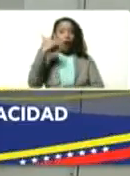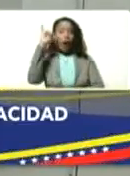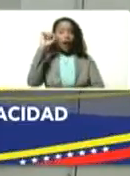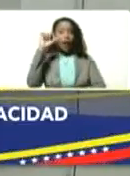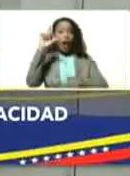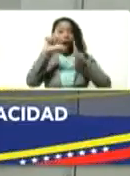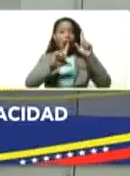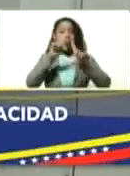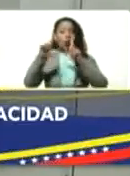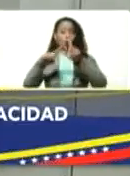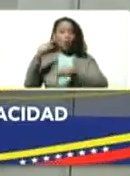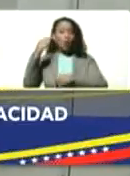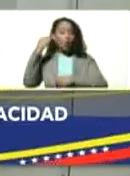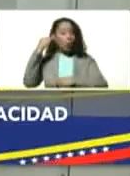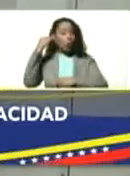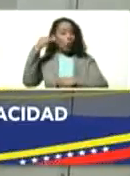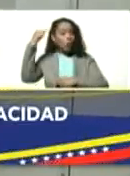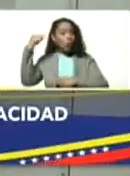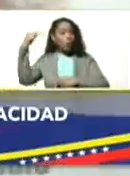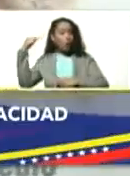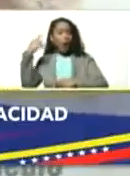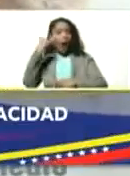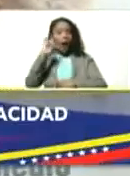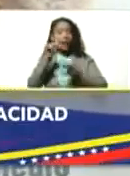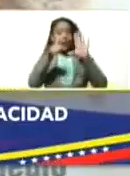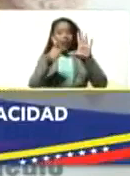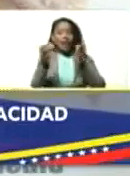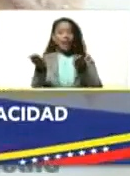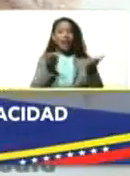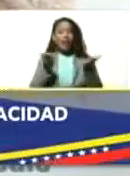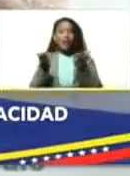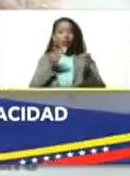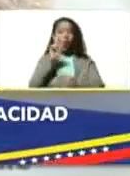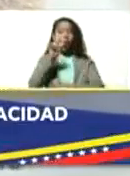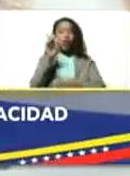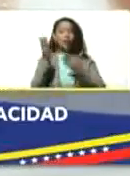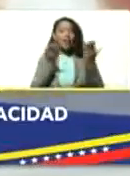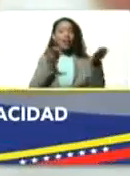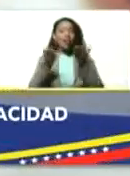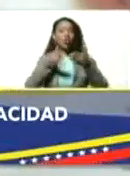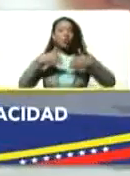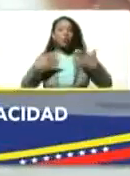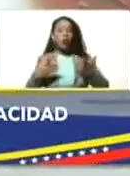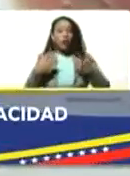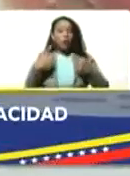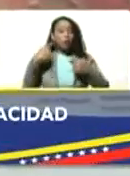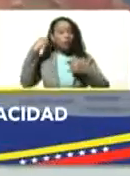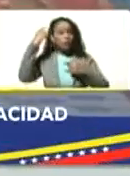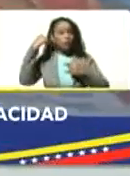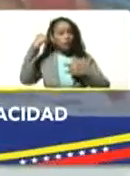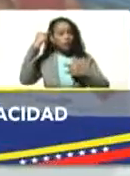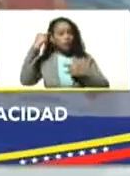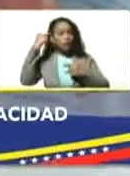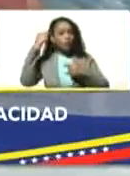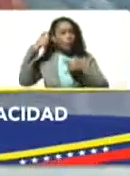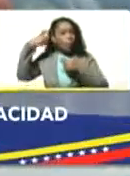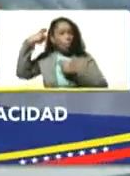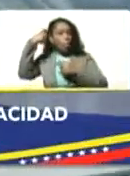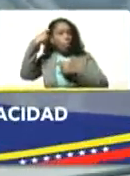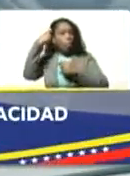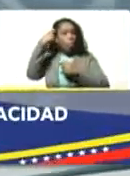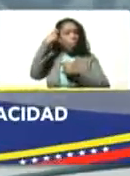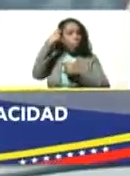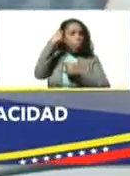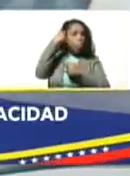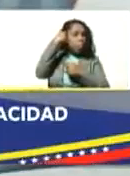de audioprótesis, cuenta con 6 servicios. Uno de los servicios es otoplástico, que es la toma de impresiones